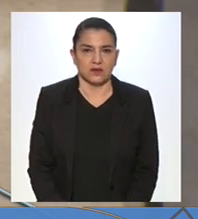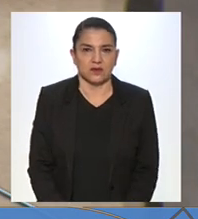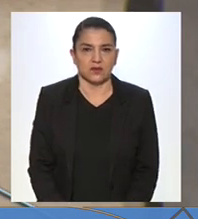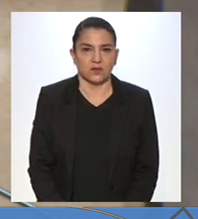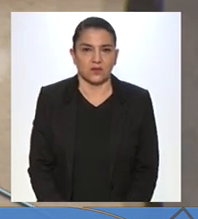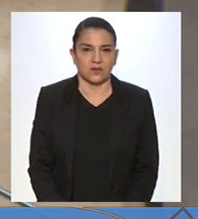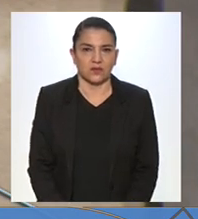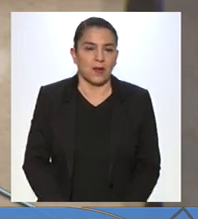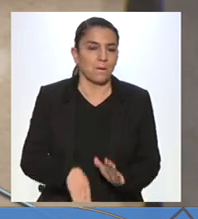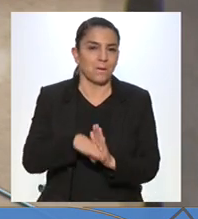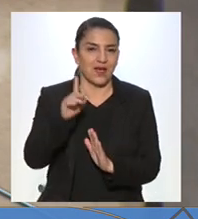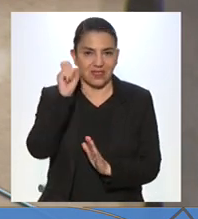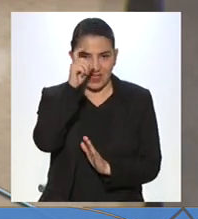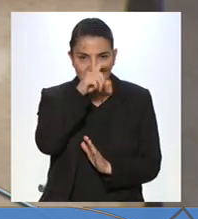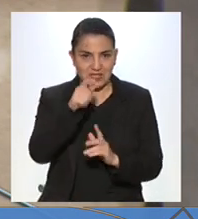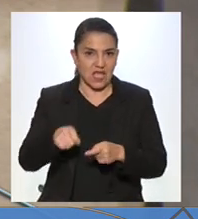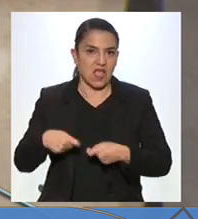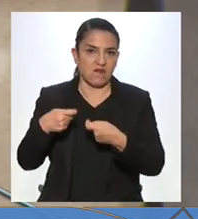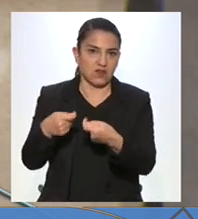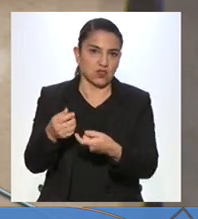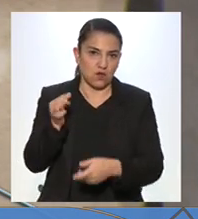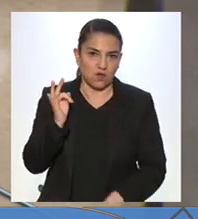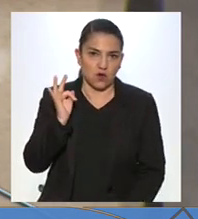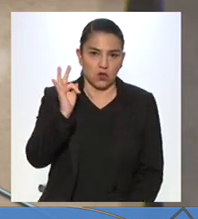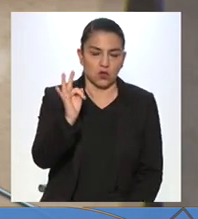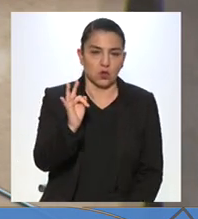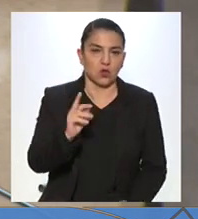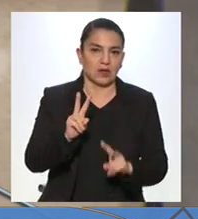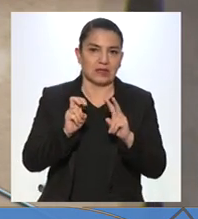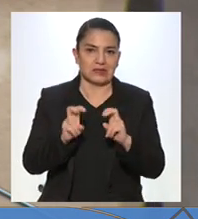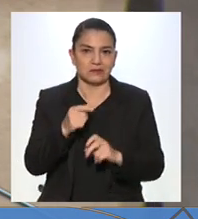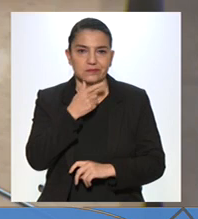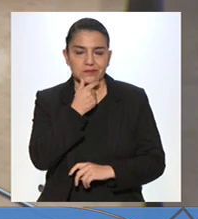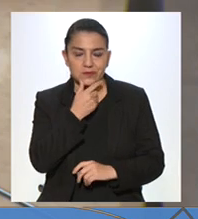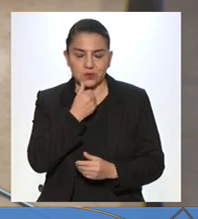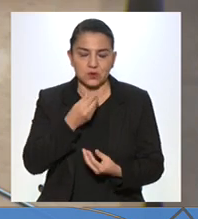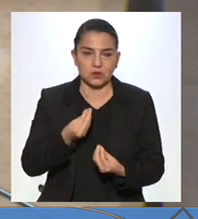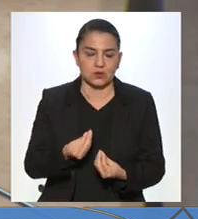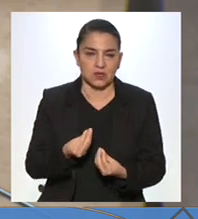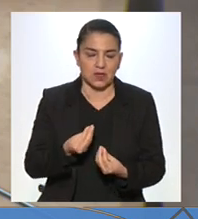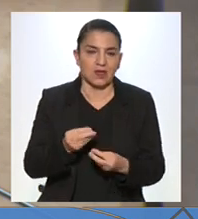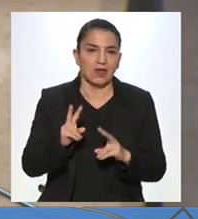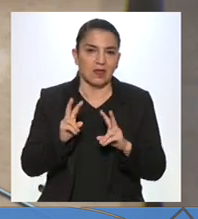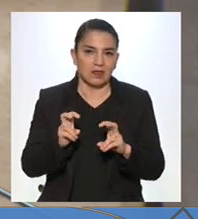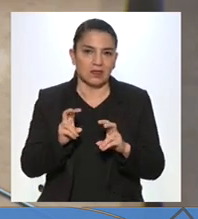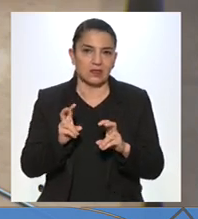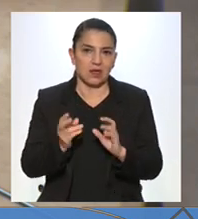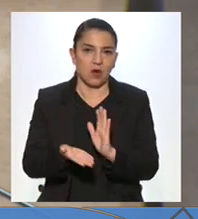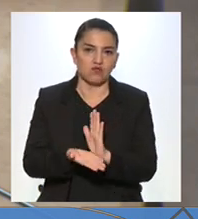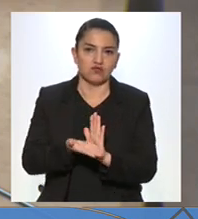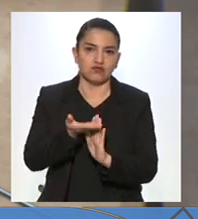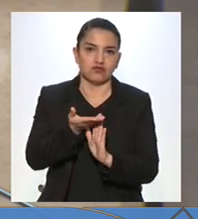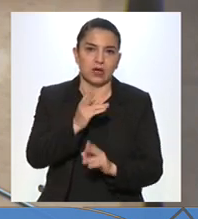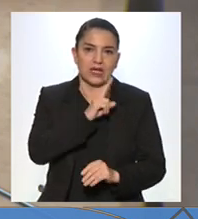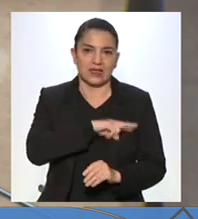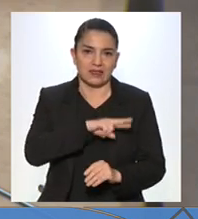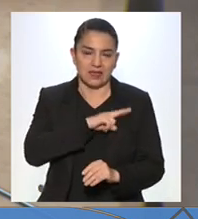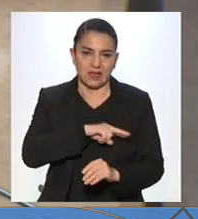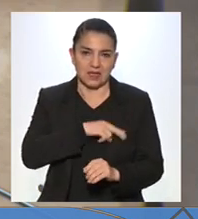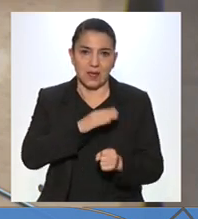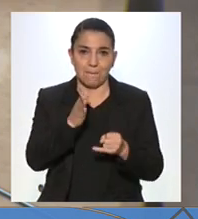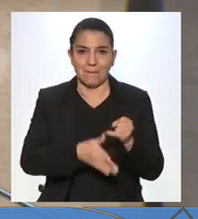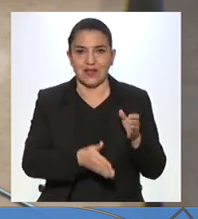que hacen más difícil la inversión a futuro. Está el tema de la incertidumbre, está el tema de las altas tasas de interés de largo plazo,